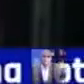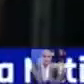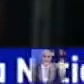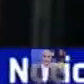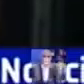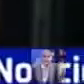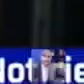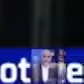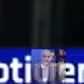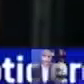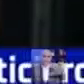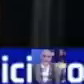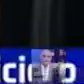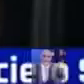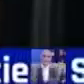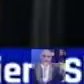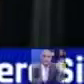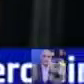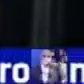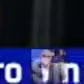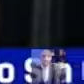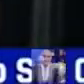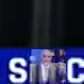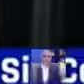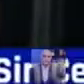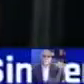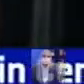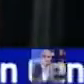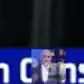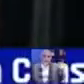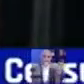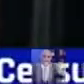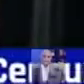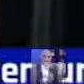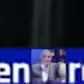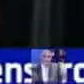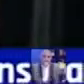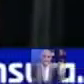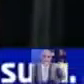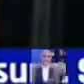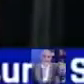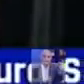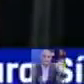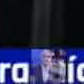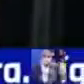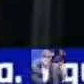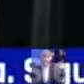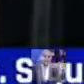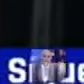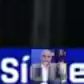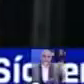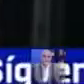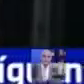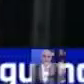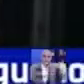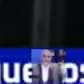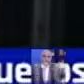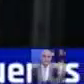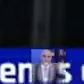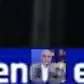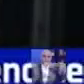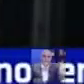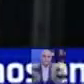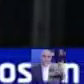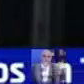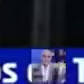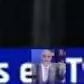el periódico Milenio admite que este gobierno no es lo mismo ni es igual. En año y medio, Andrés